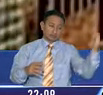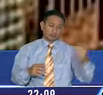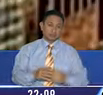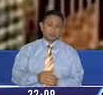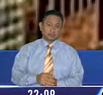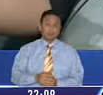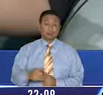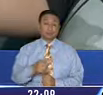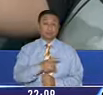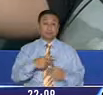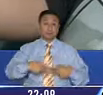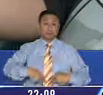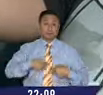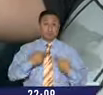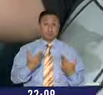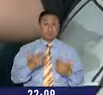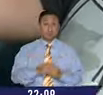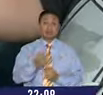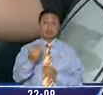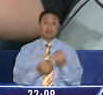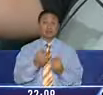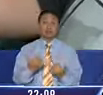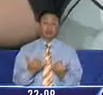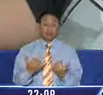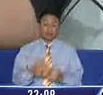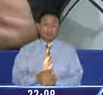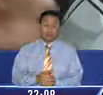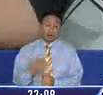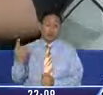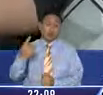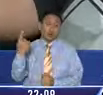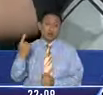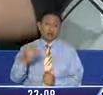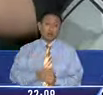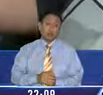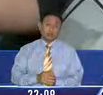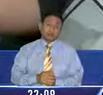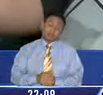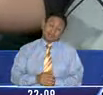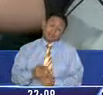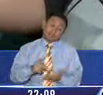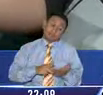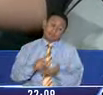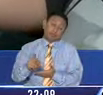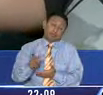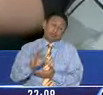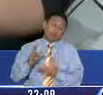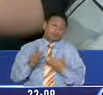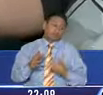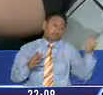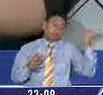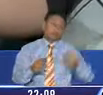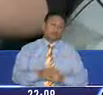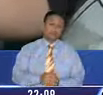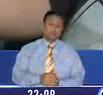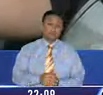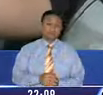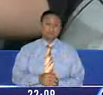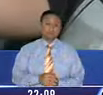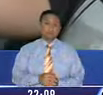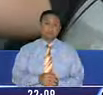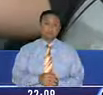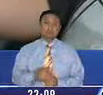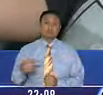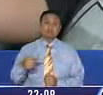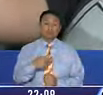hacer a este paso ya es simplemente asumir los gastos e irnos, porque no, nadie nos va a cubrir. Y la vida creo que cuesta más que